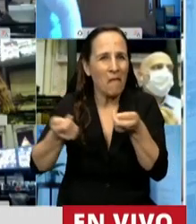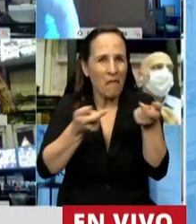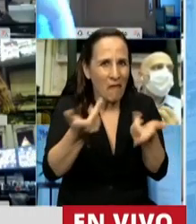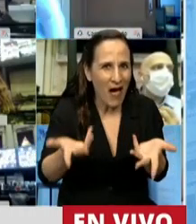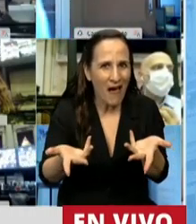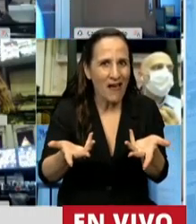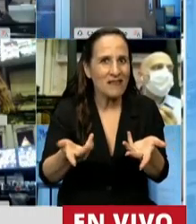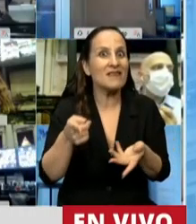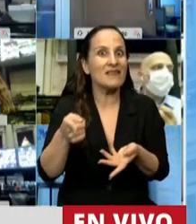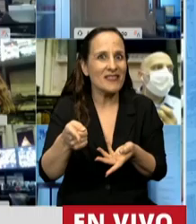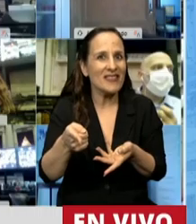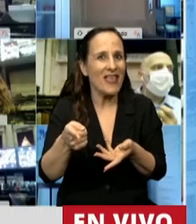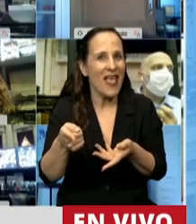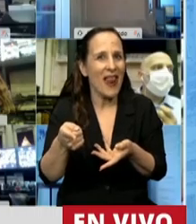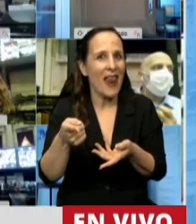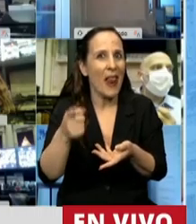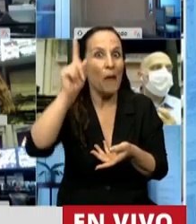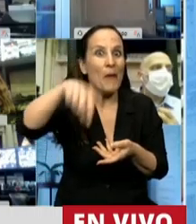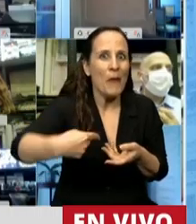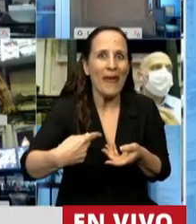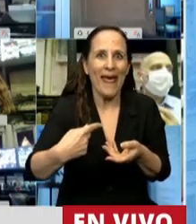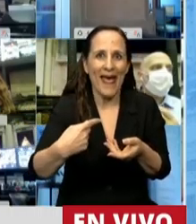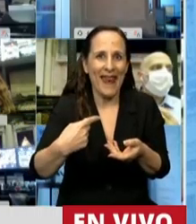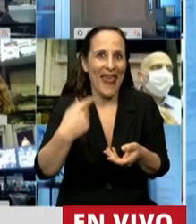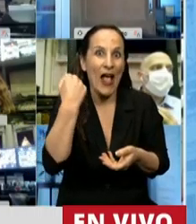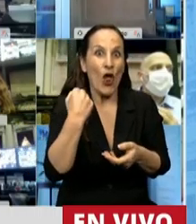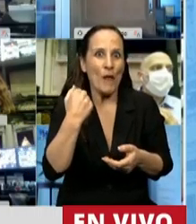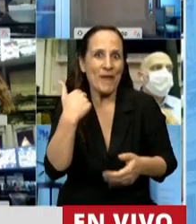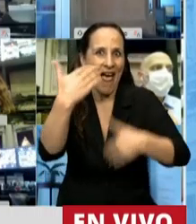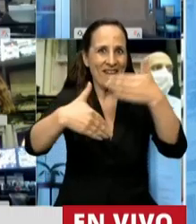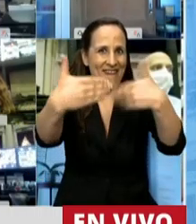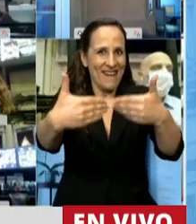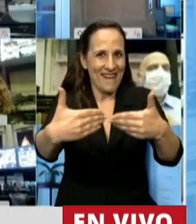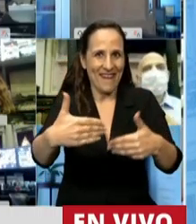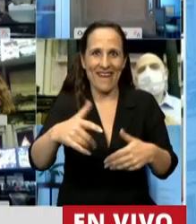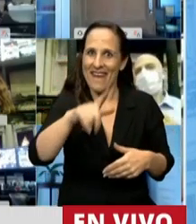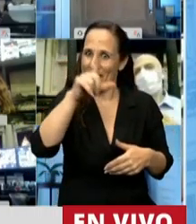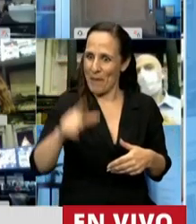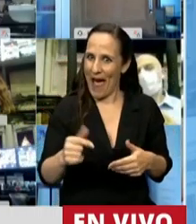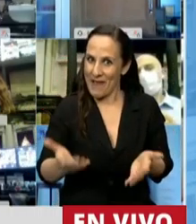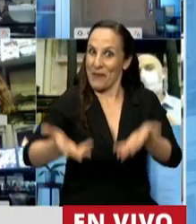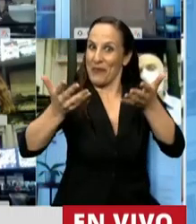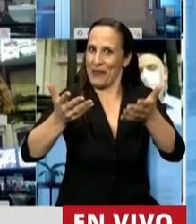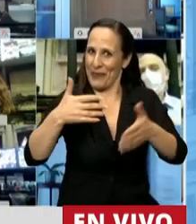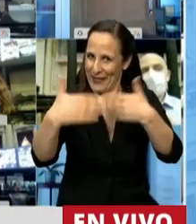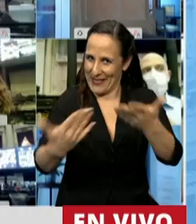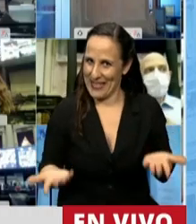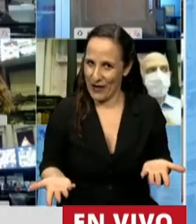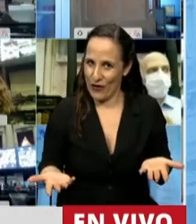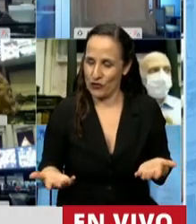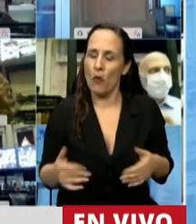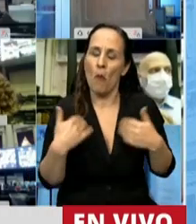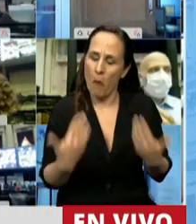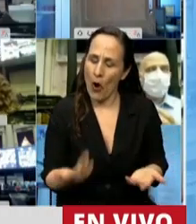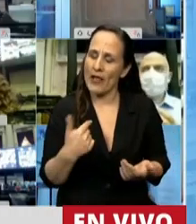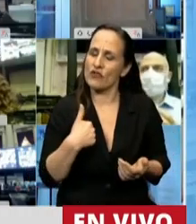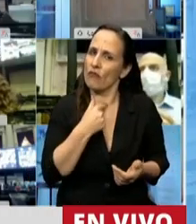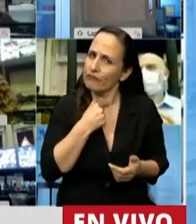hace a la posibilidad de crecimiento económico y el desarrollo del país por eso el señor presidente que queremos